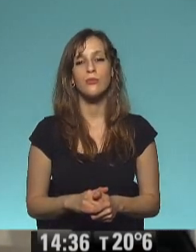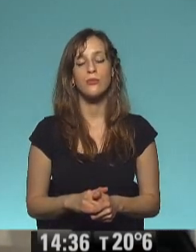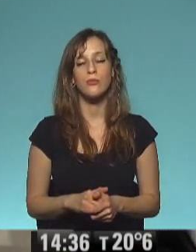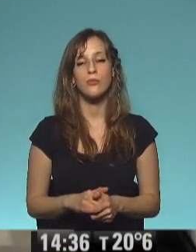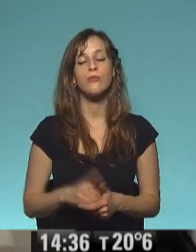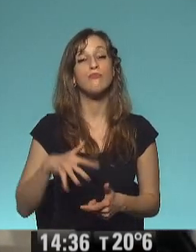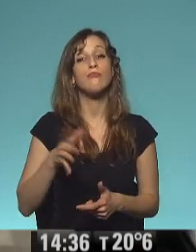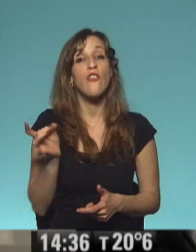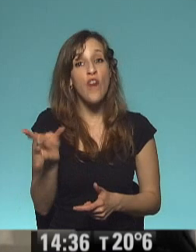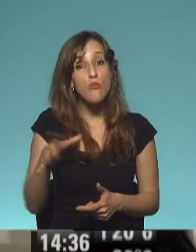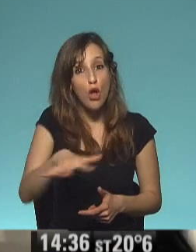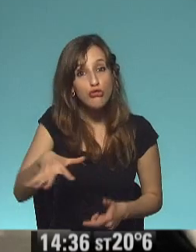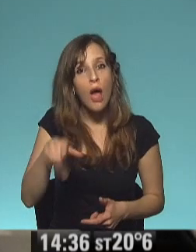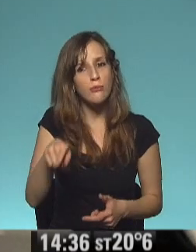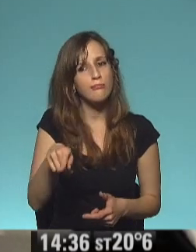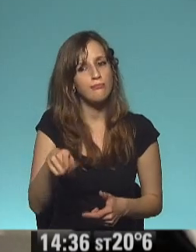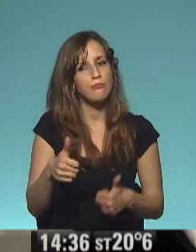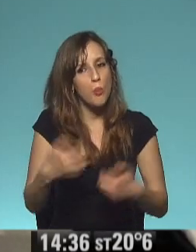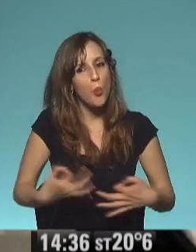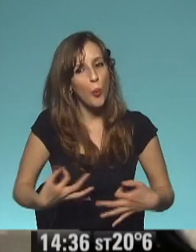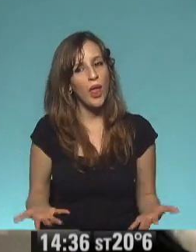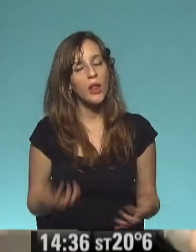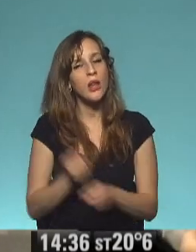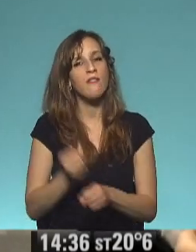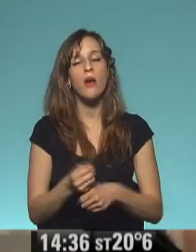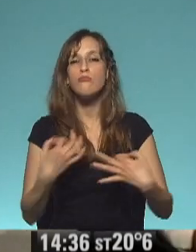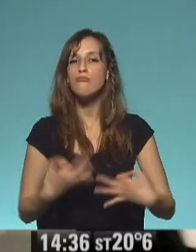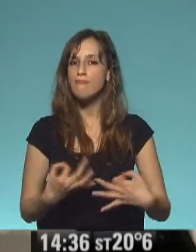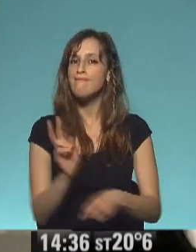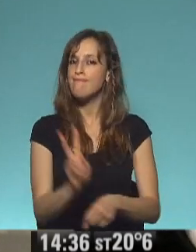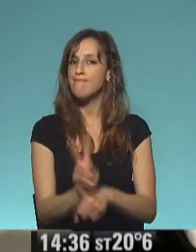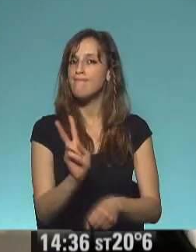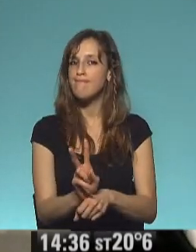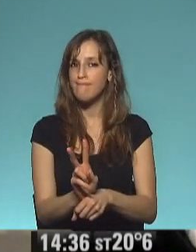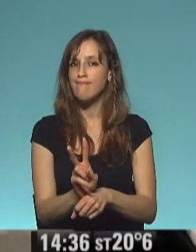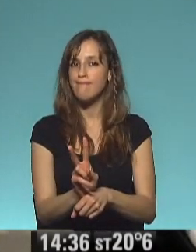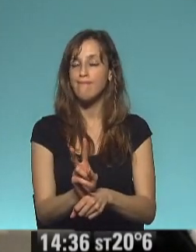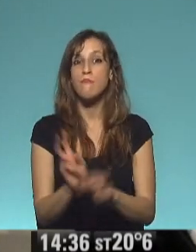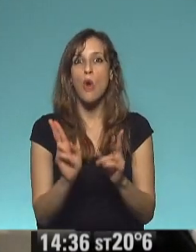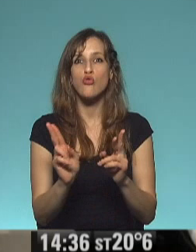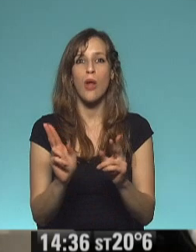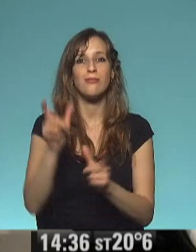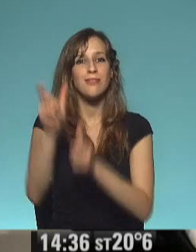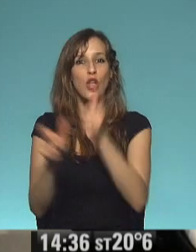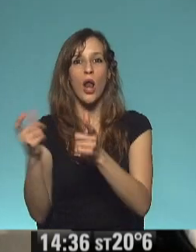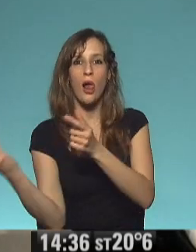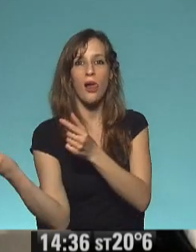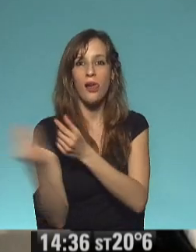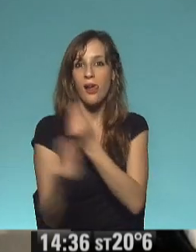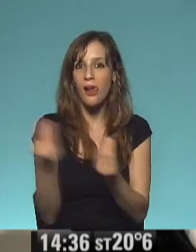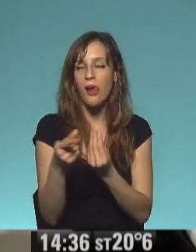velocidad envidiable y tuvo además la suerte de que no tuvo casos importados, que fue el comienzo de todo el